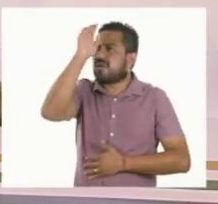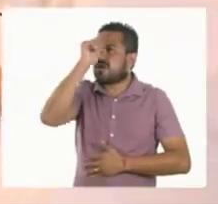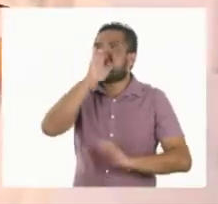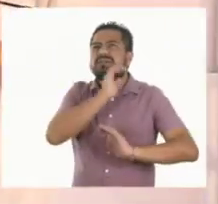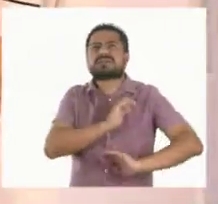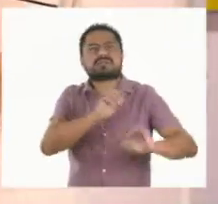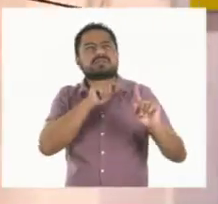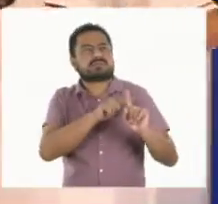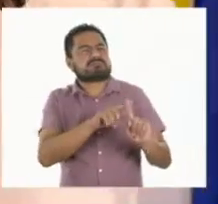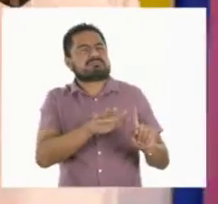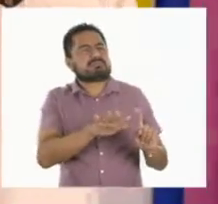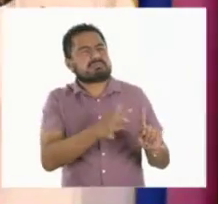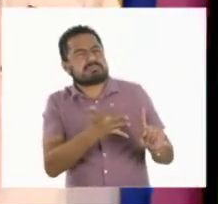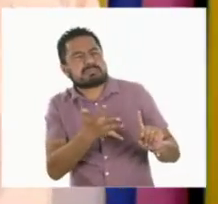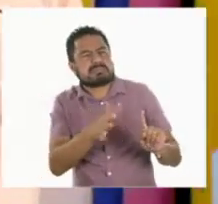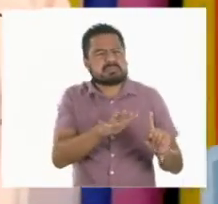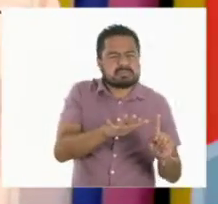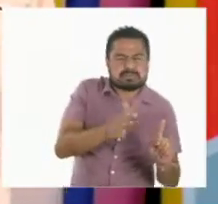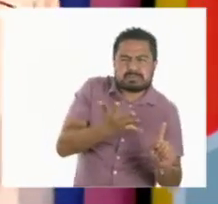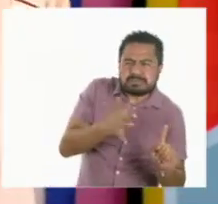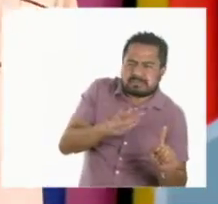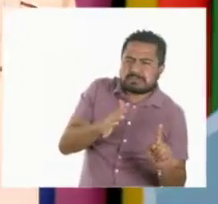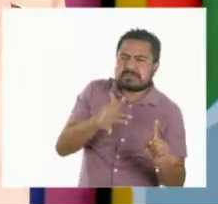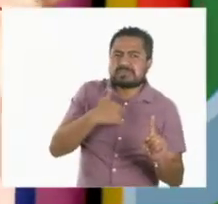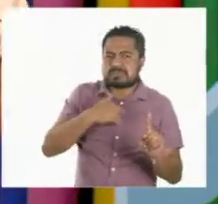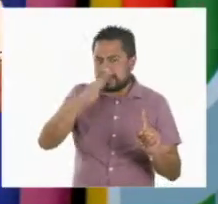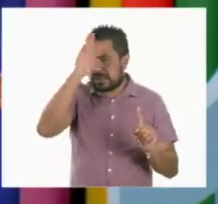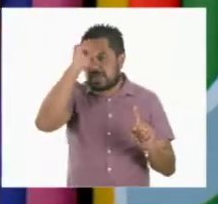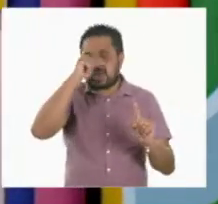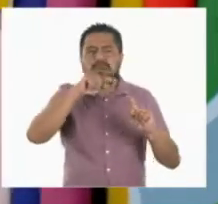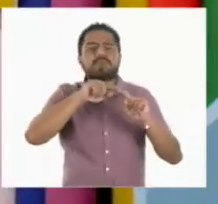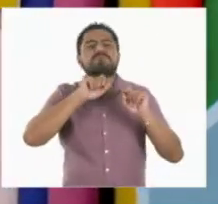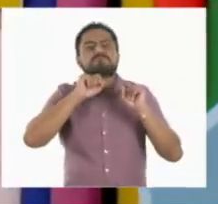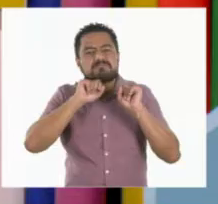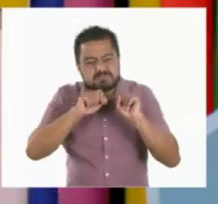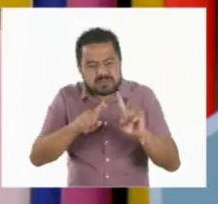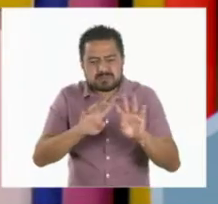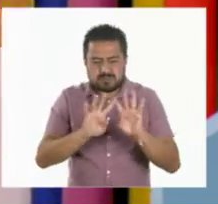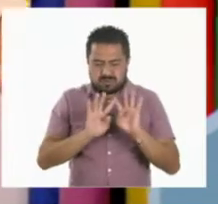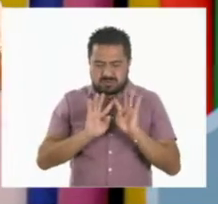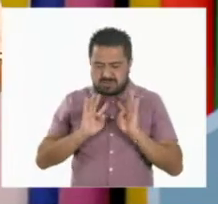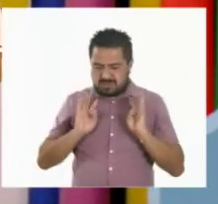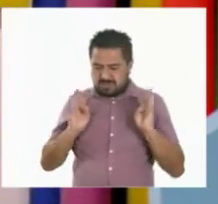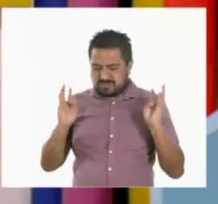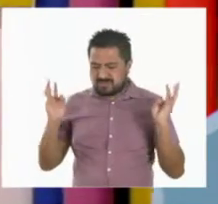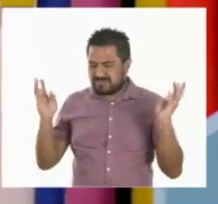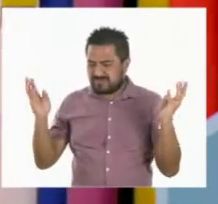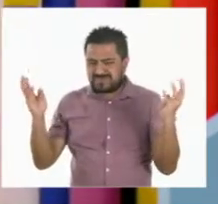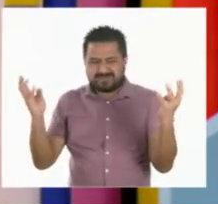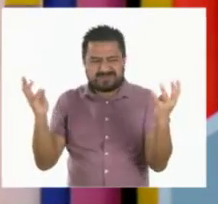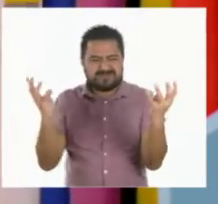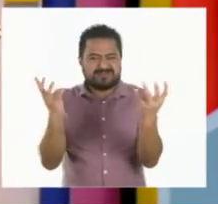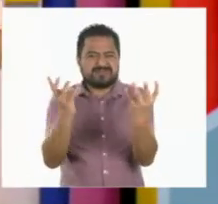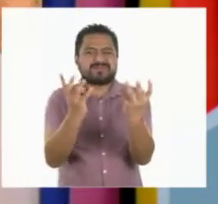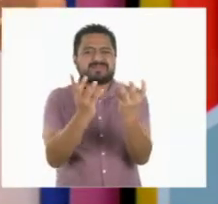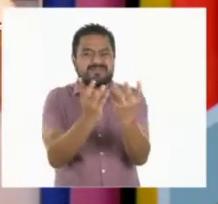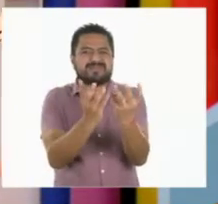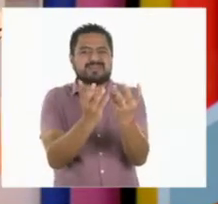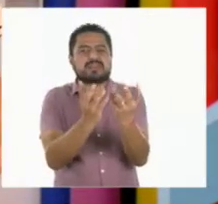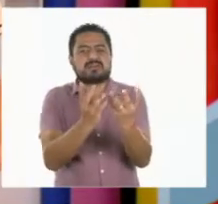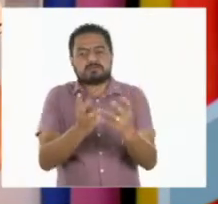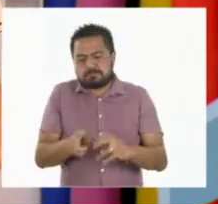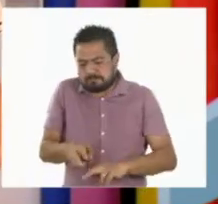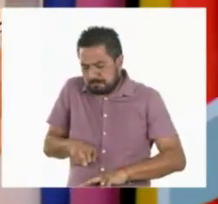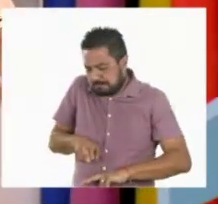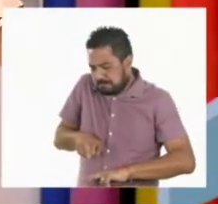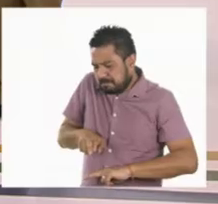o menos, más o menos. Yo me acuerdo que nos poníamos en círculo, como casi todos los juegos, Y nos